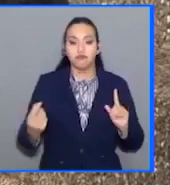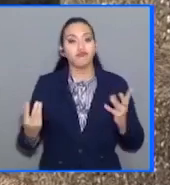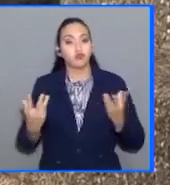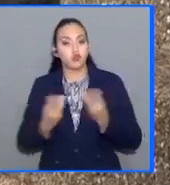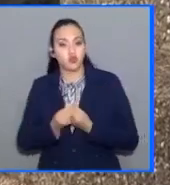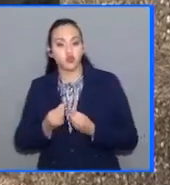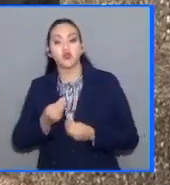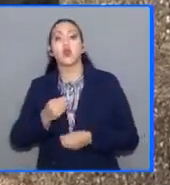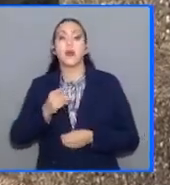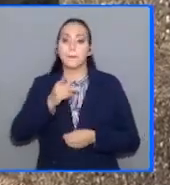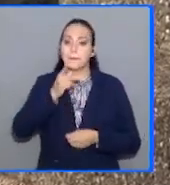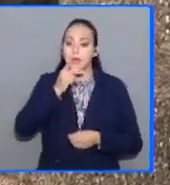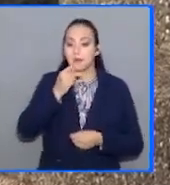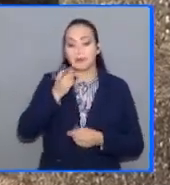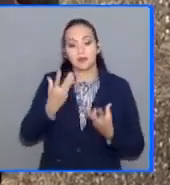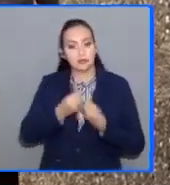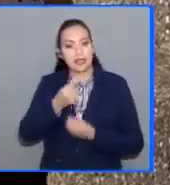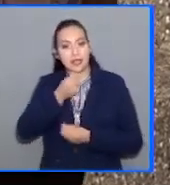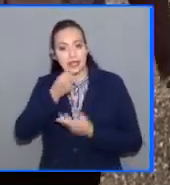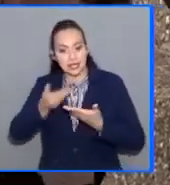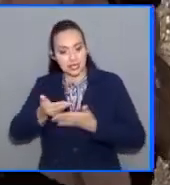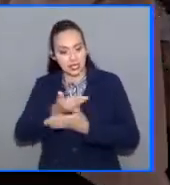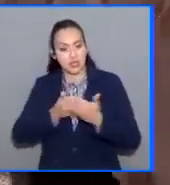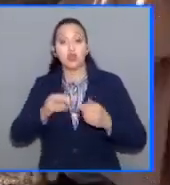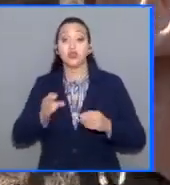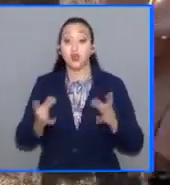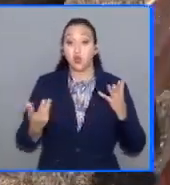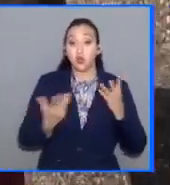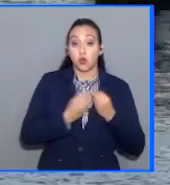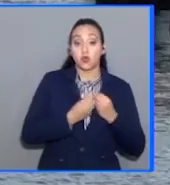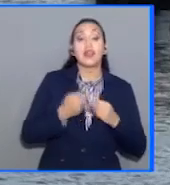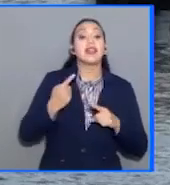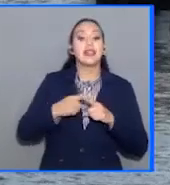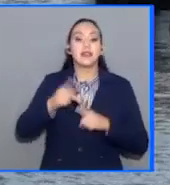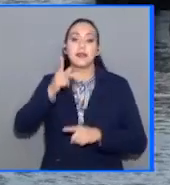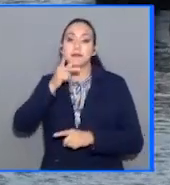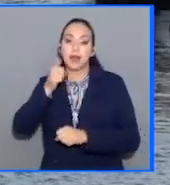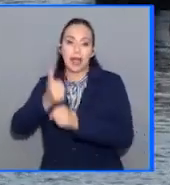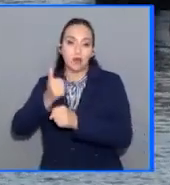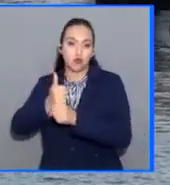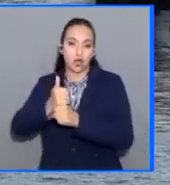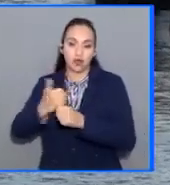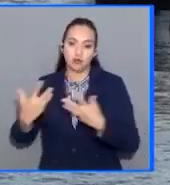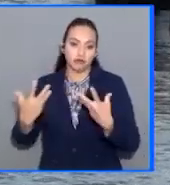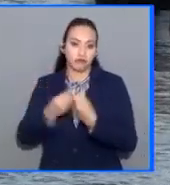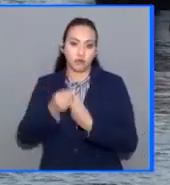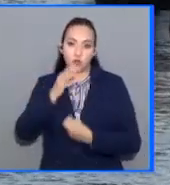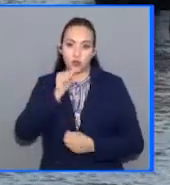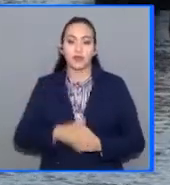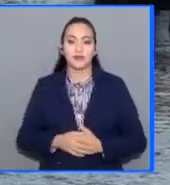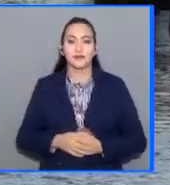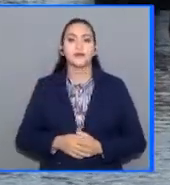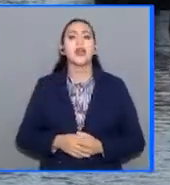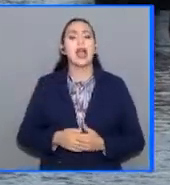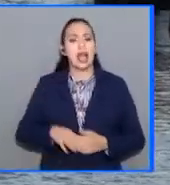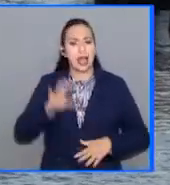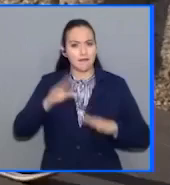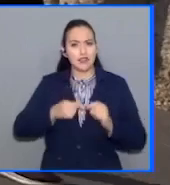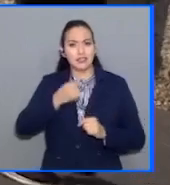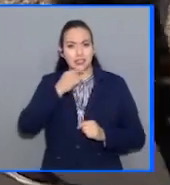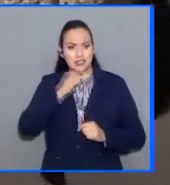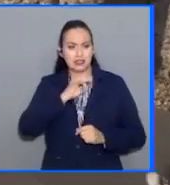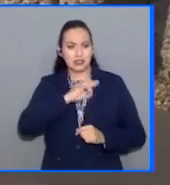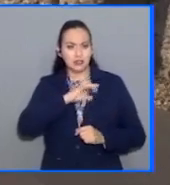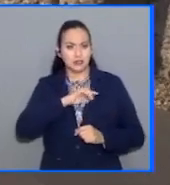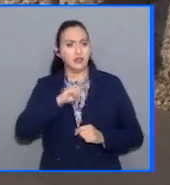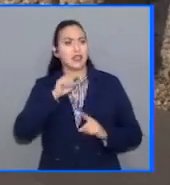de la convivencia o patria potestad de los abuelos. Explicó que si bien existe temor de que los infantes convivan con la familia del agresor